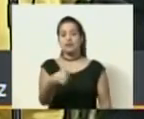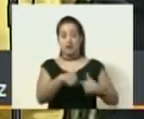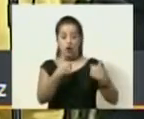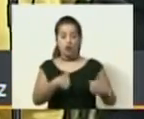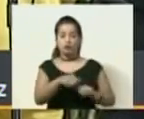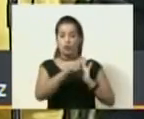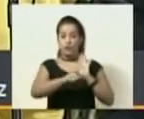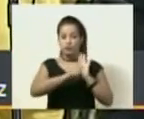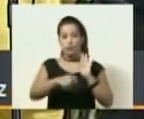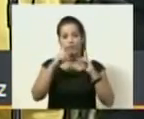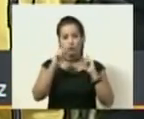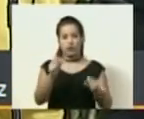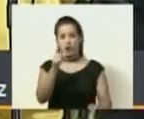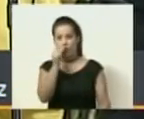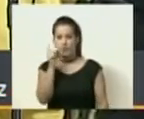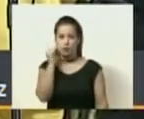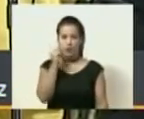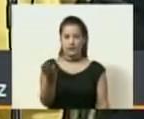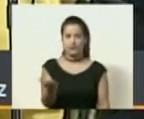cardiólogos y cardiólogas.